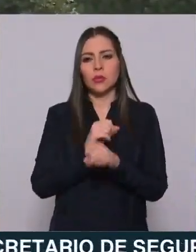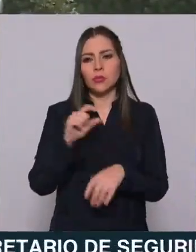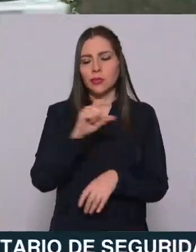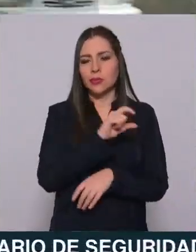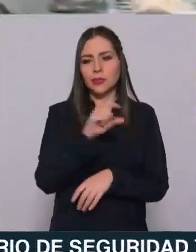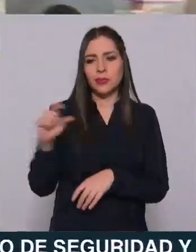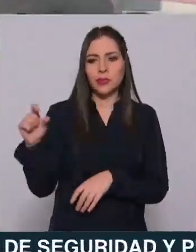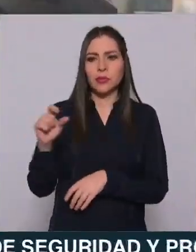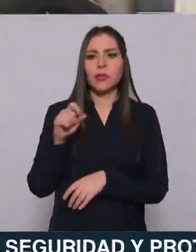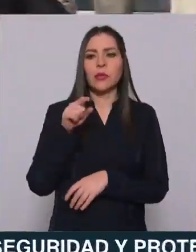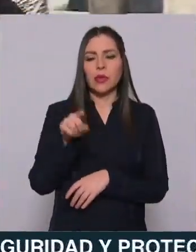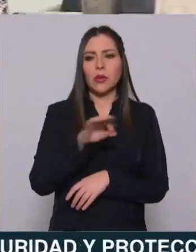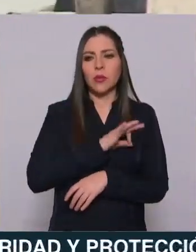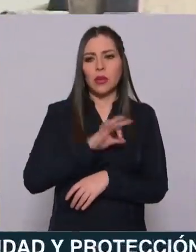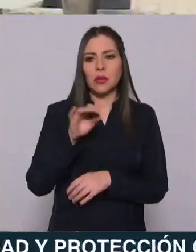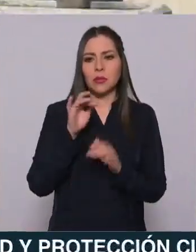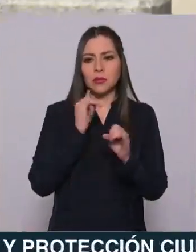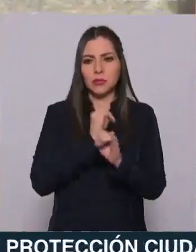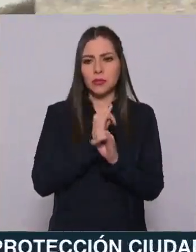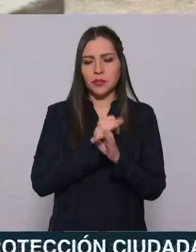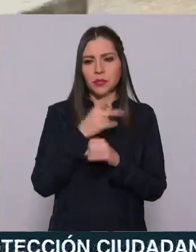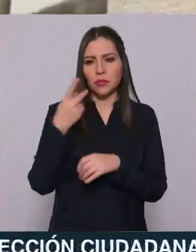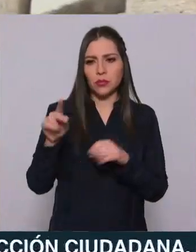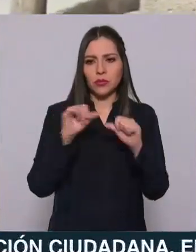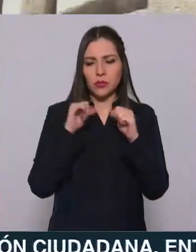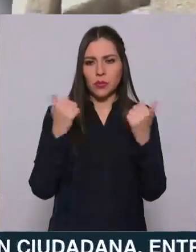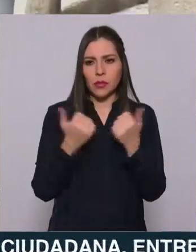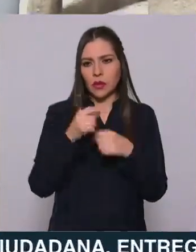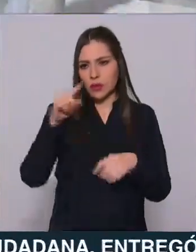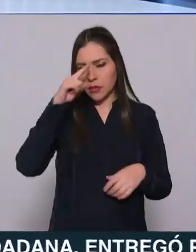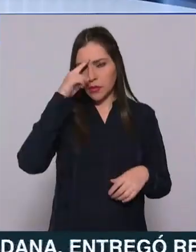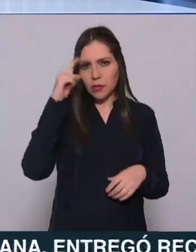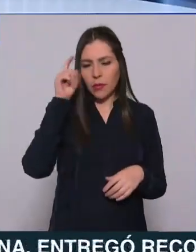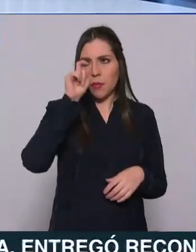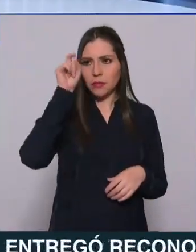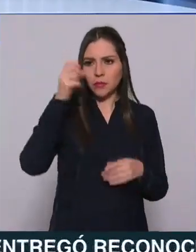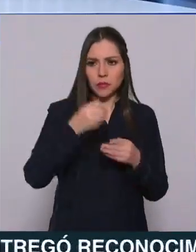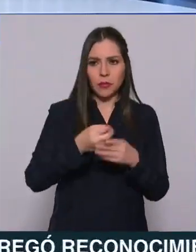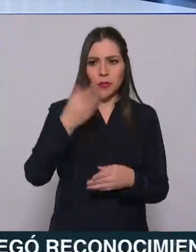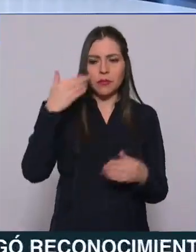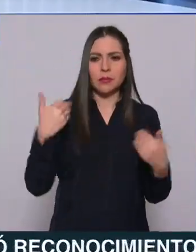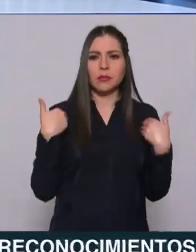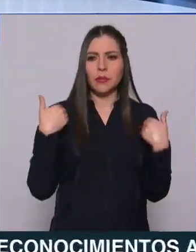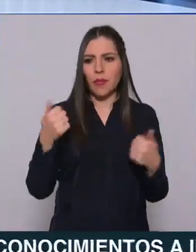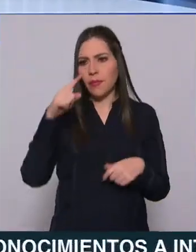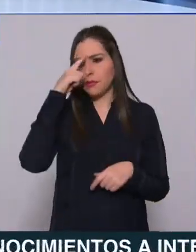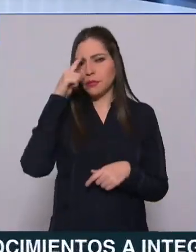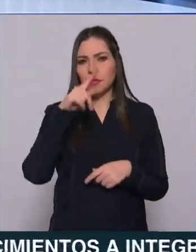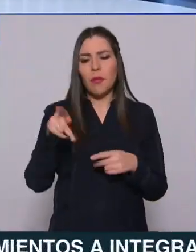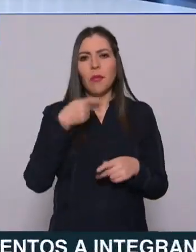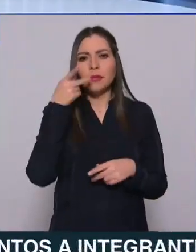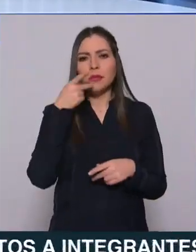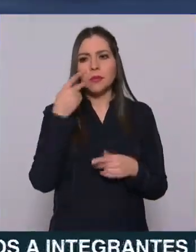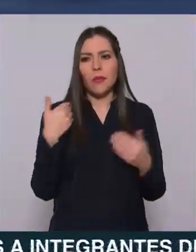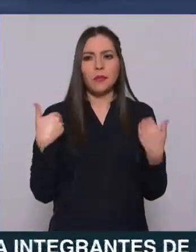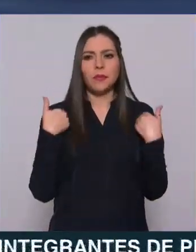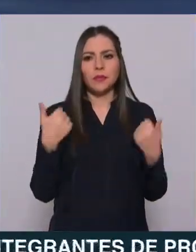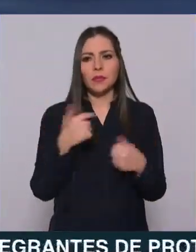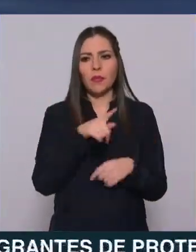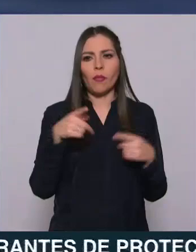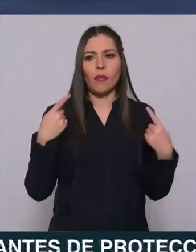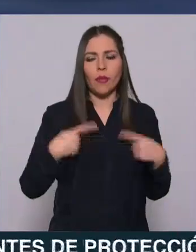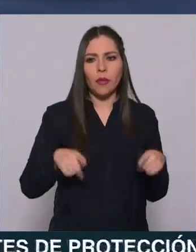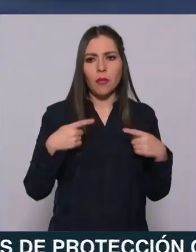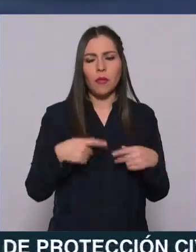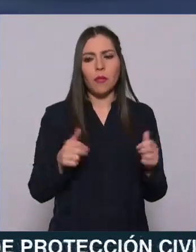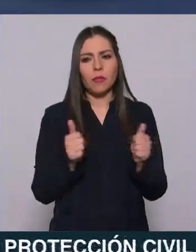trustfortheamericas.org, pero es muy fácil de descargar, es muy fácil de entender, tiene un lenguaje accesible para personas con